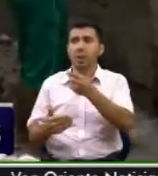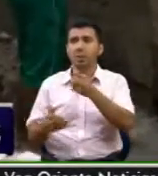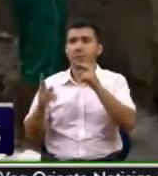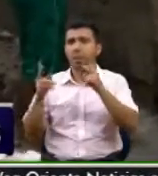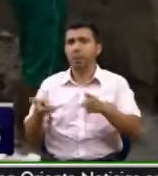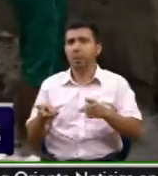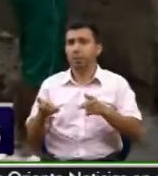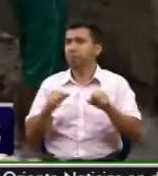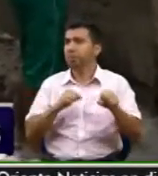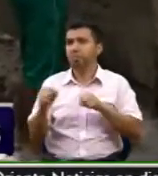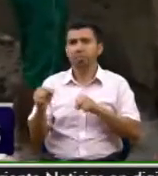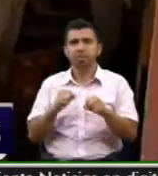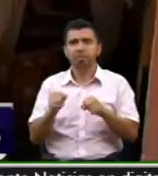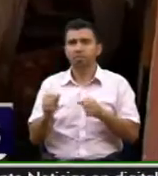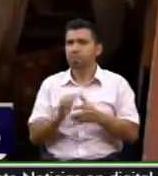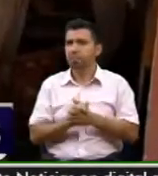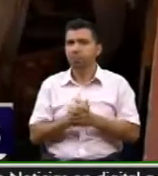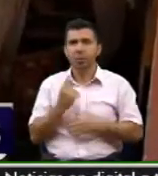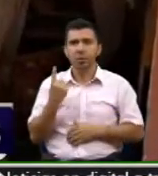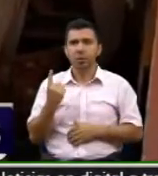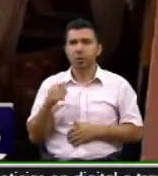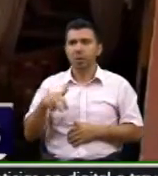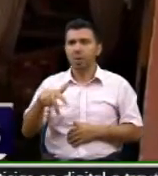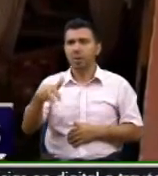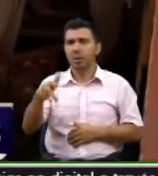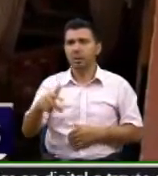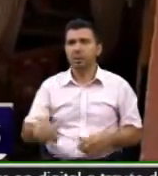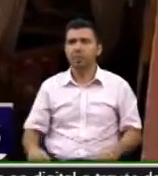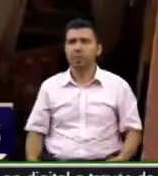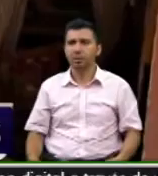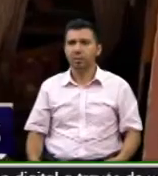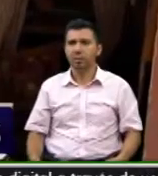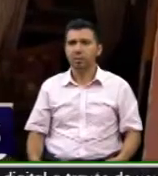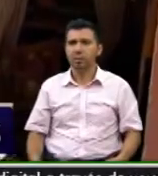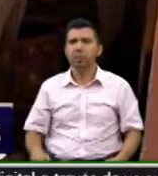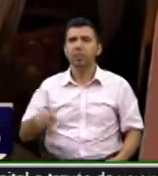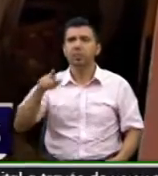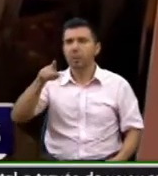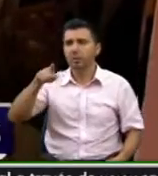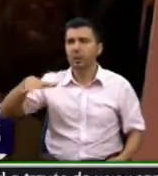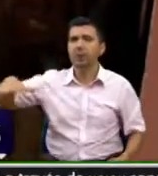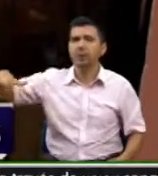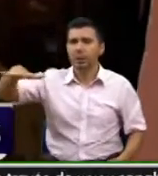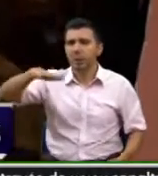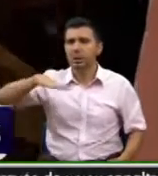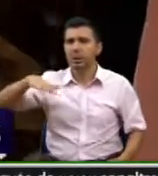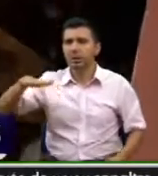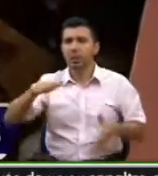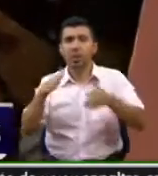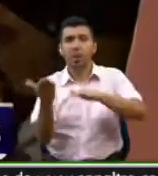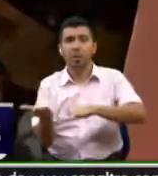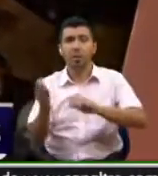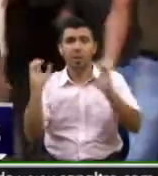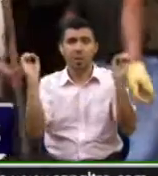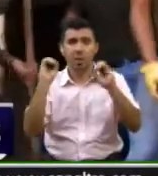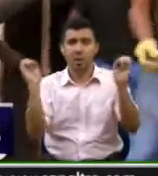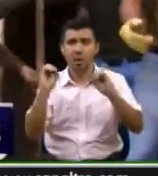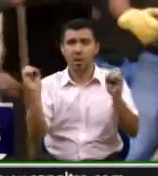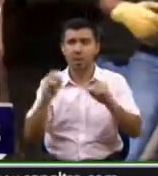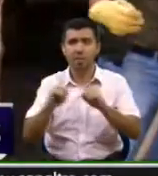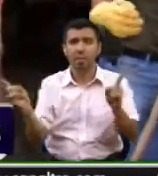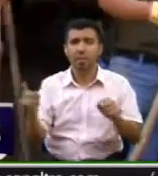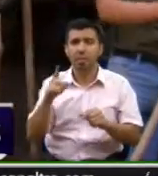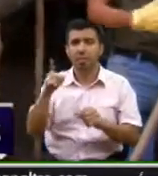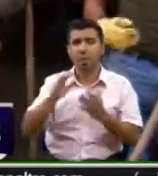no pueden moverse por sí solas. Aunque en este sector no se registraron muertos, las autoridades de